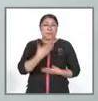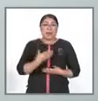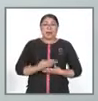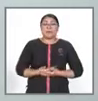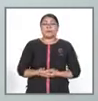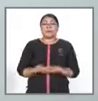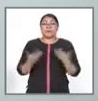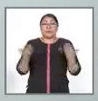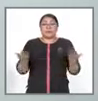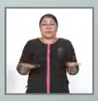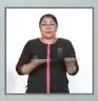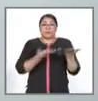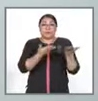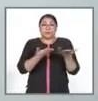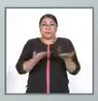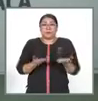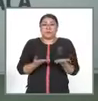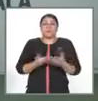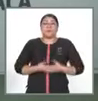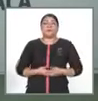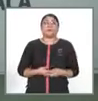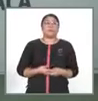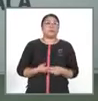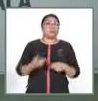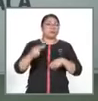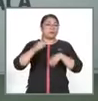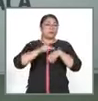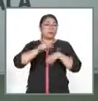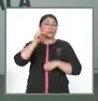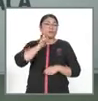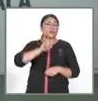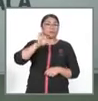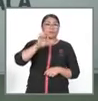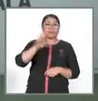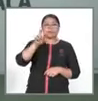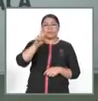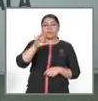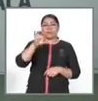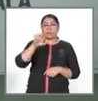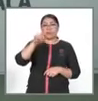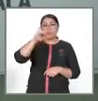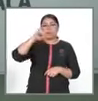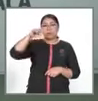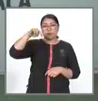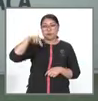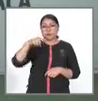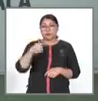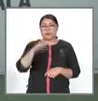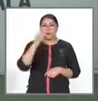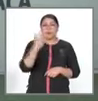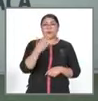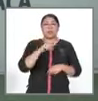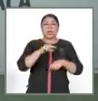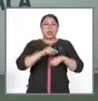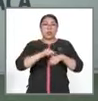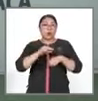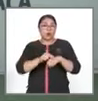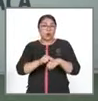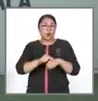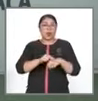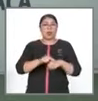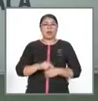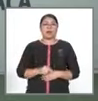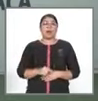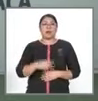este esta noche tenemos el gusto que nos acompañe la doctora Evelyn Pérez Trejo quien es endocrinóloga pediatra del hospital general Dr